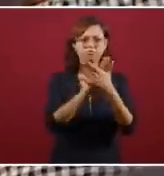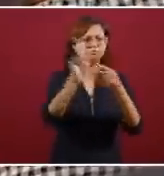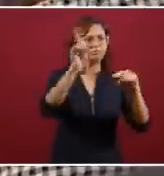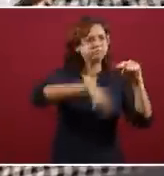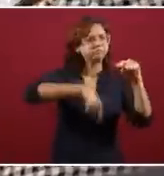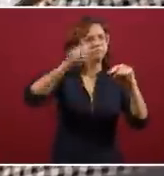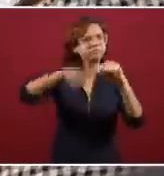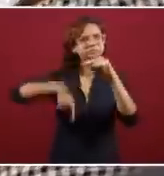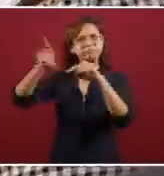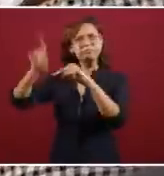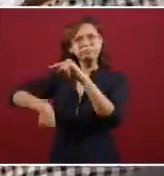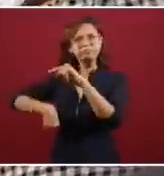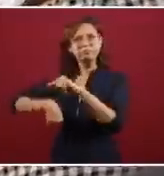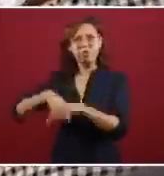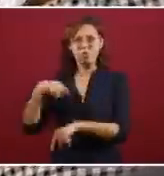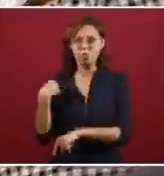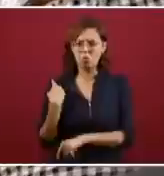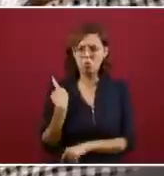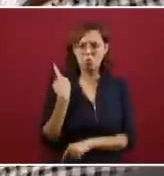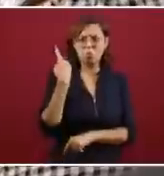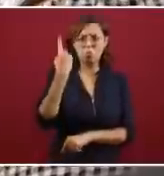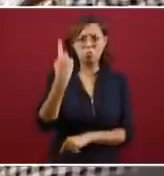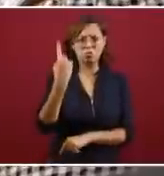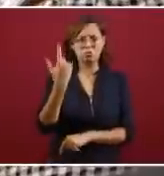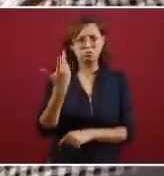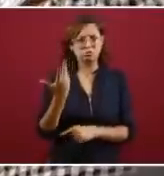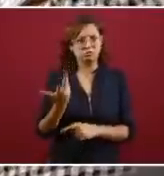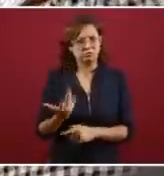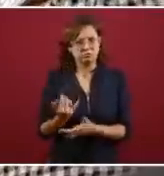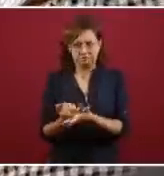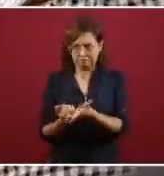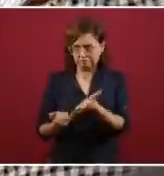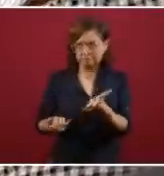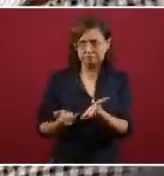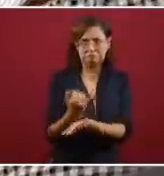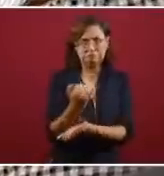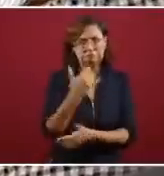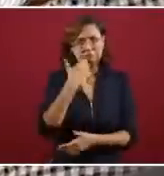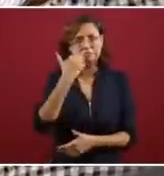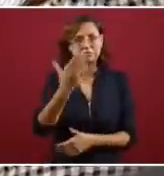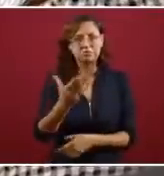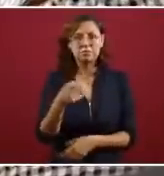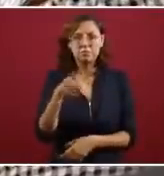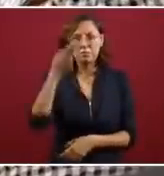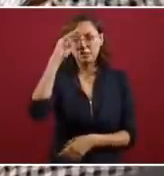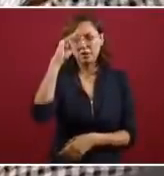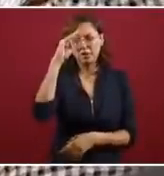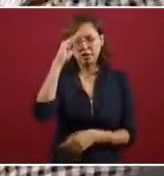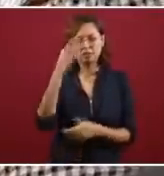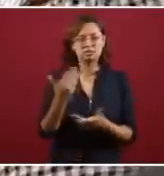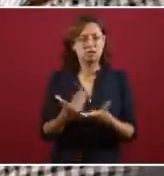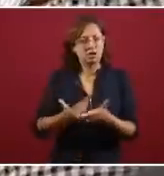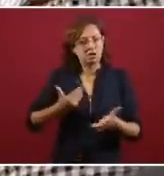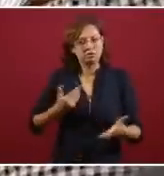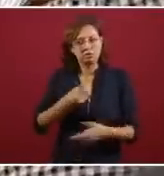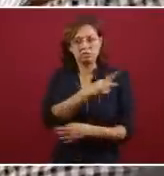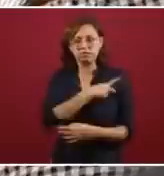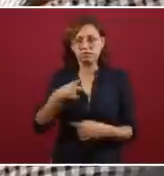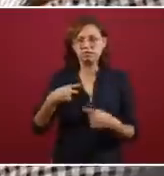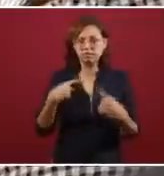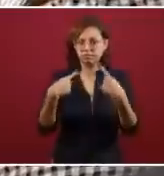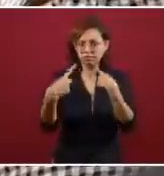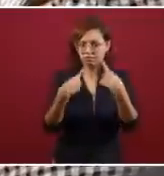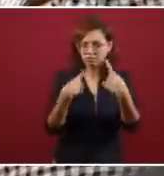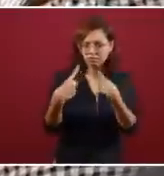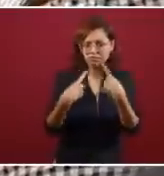a los legisladores para que antes de optar por esta opción, o sea, se lleve esto a diálogo, saber cuál es